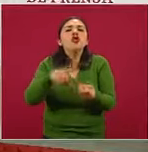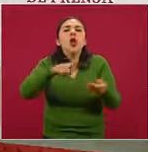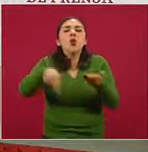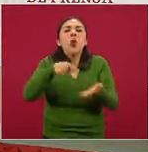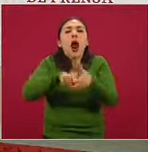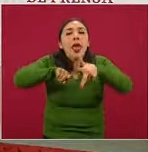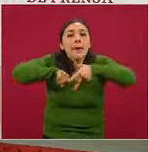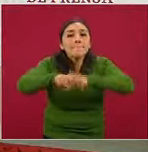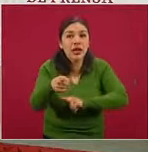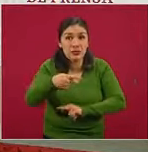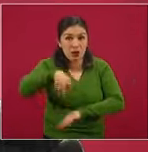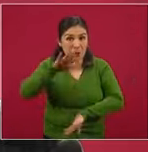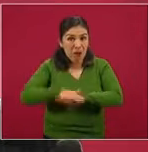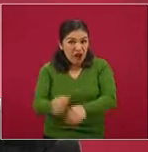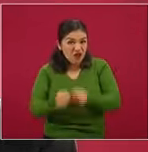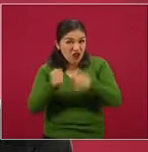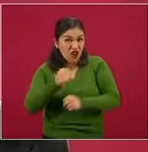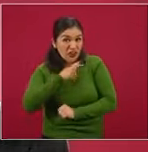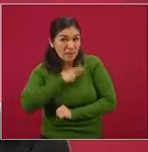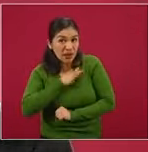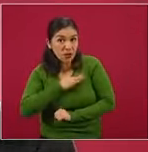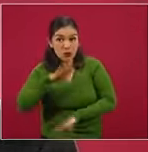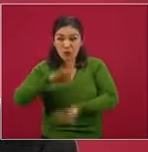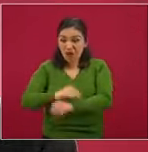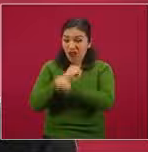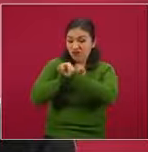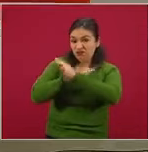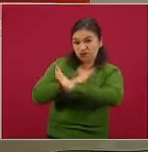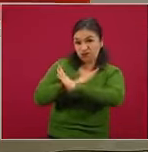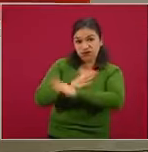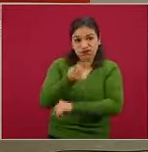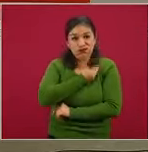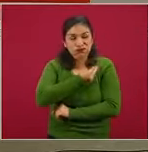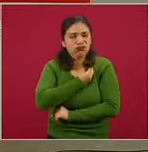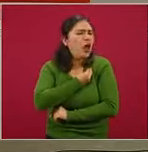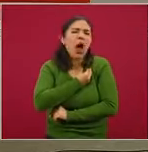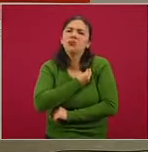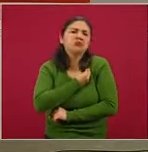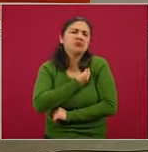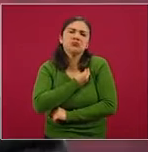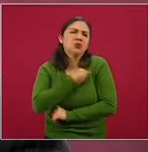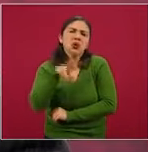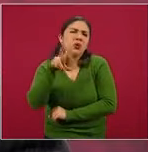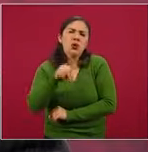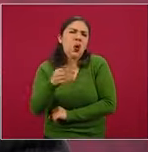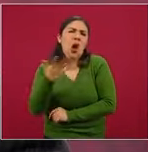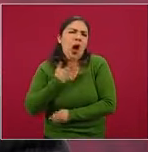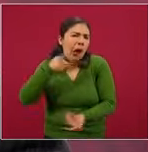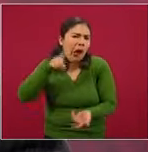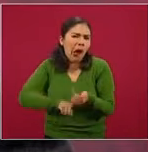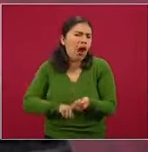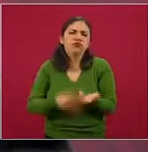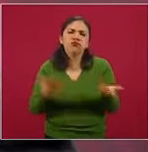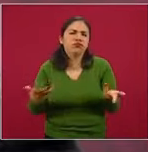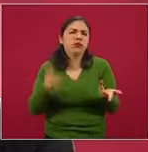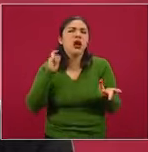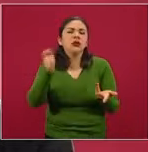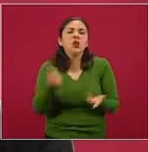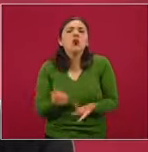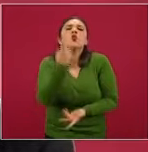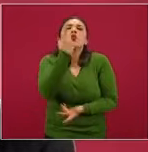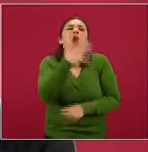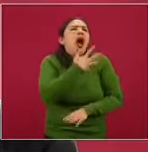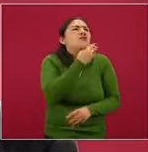no quiere decir que es un virus más agresivo, más resistente o con mayor capacidad de transmisión o de evasión del sistema inmune. Es uno de